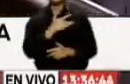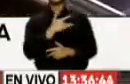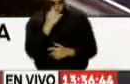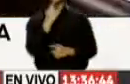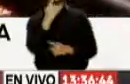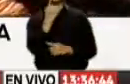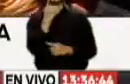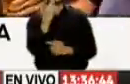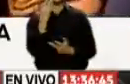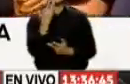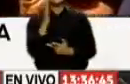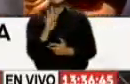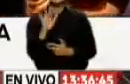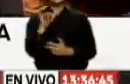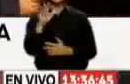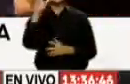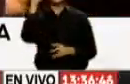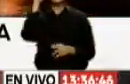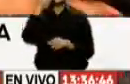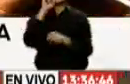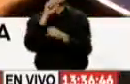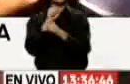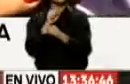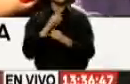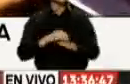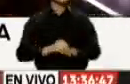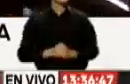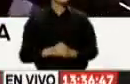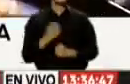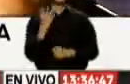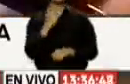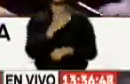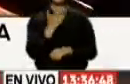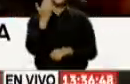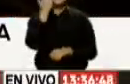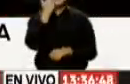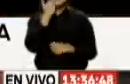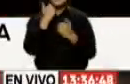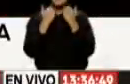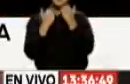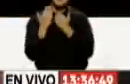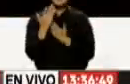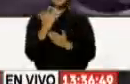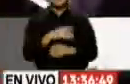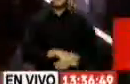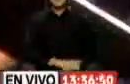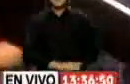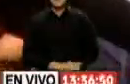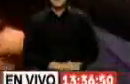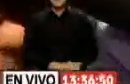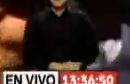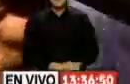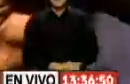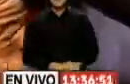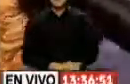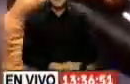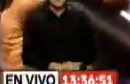una tibia tarde me acaricia. Jocelyn de Mera, Telediario.